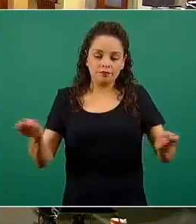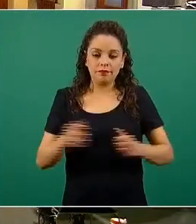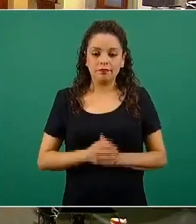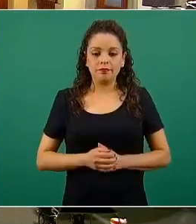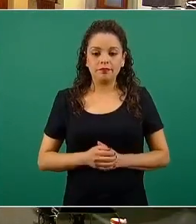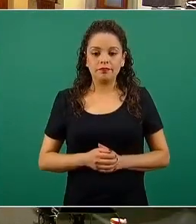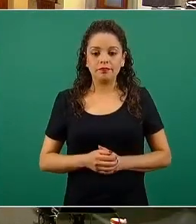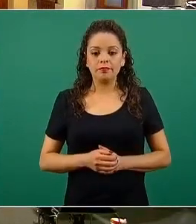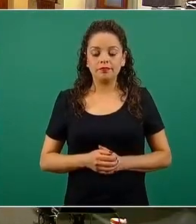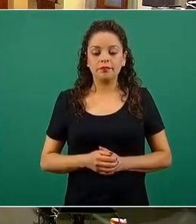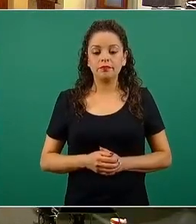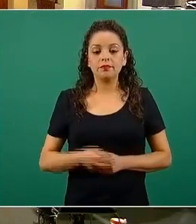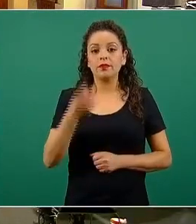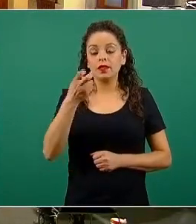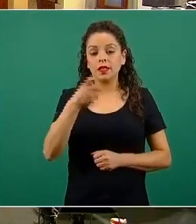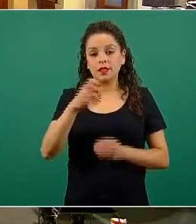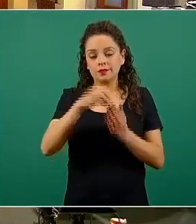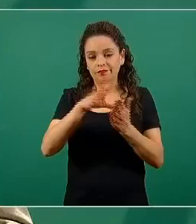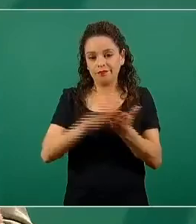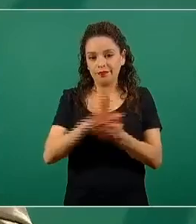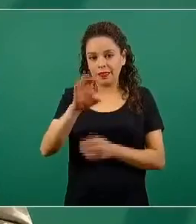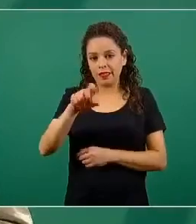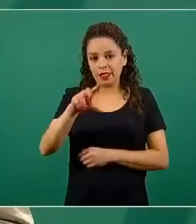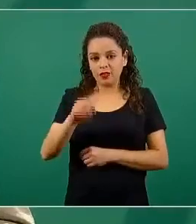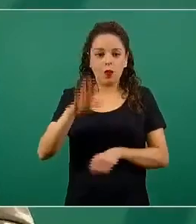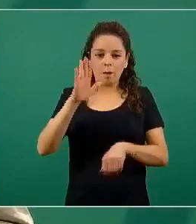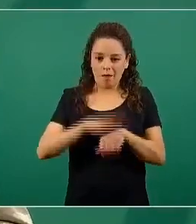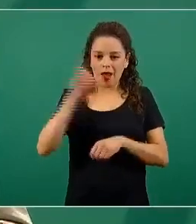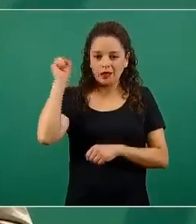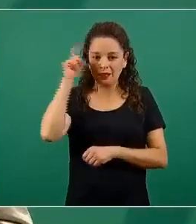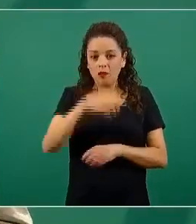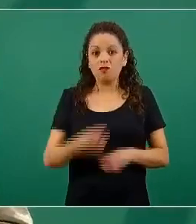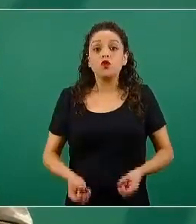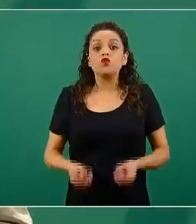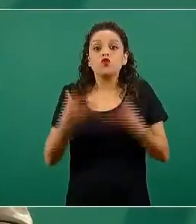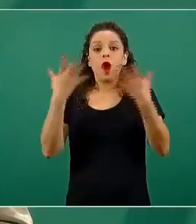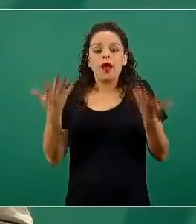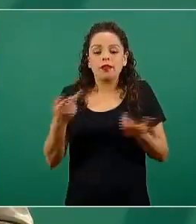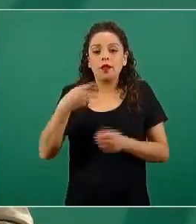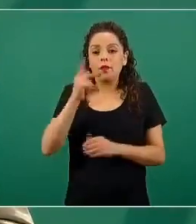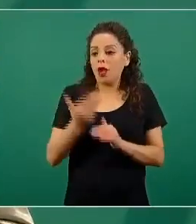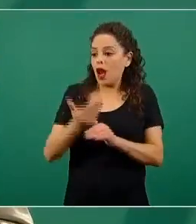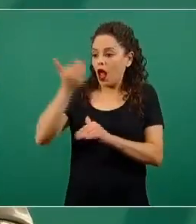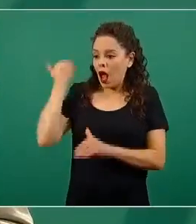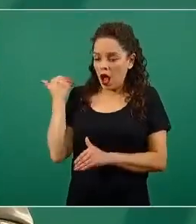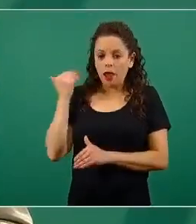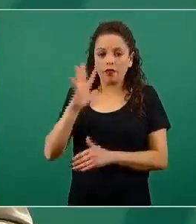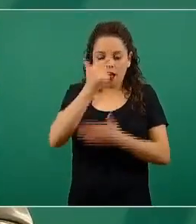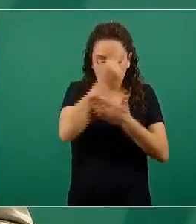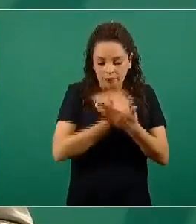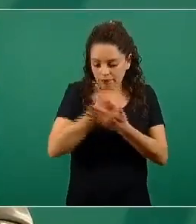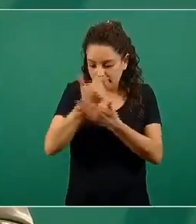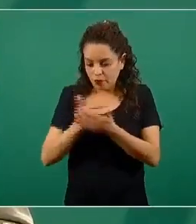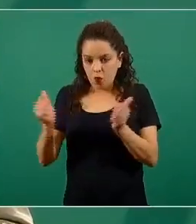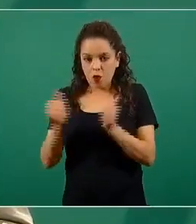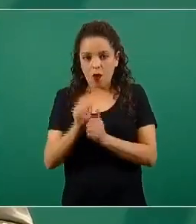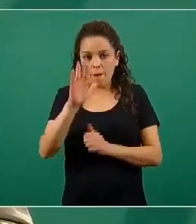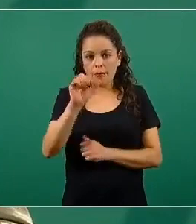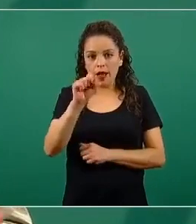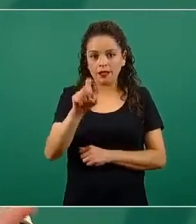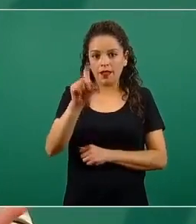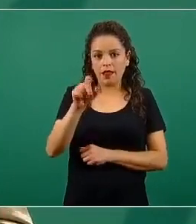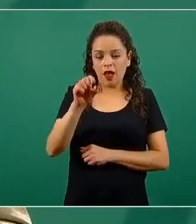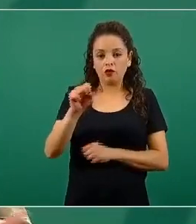personal? Ese es un censo más complicado de cuál es el personal. Tenemos también una estimación inicial que hicimos con base en los datos estadísticos del